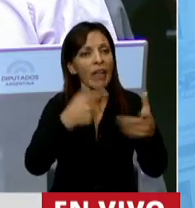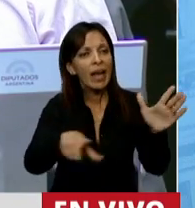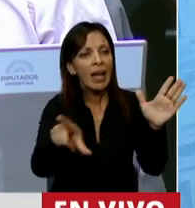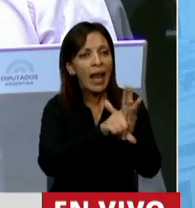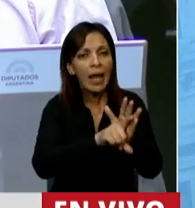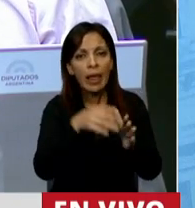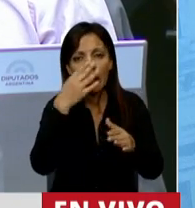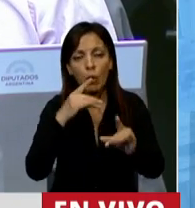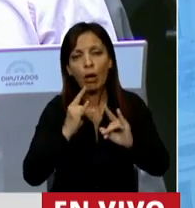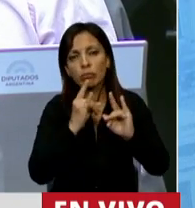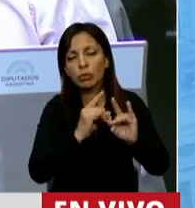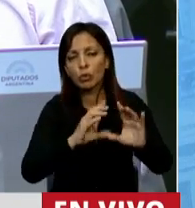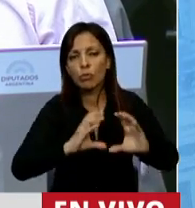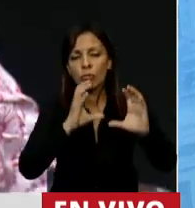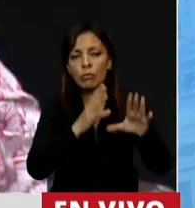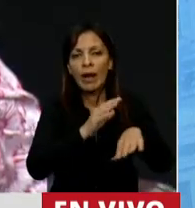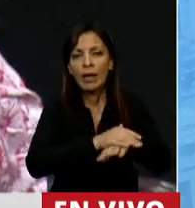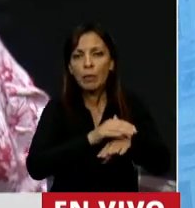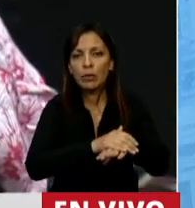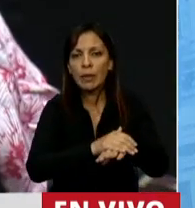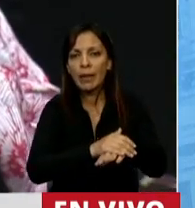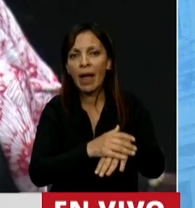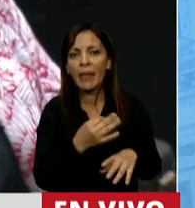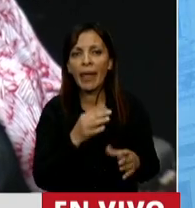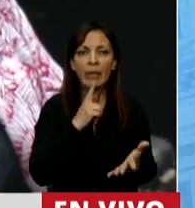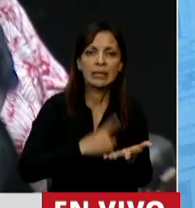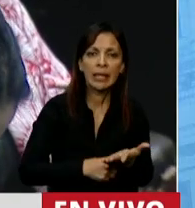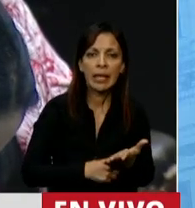vamos a cargar a la idea de la elección